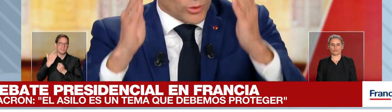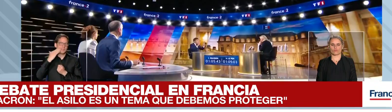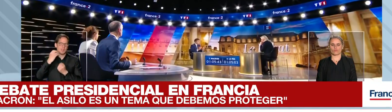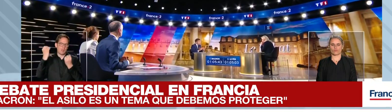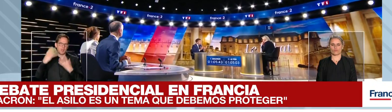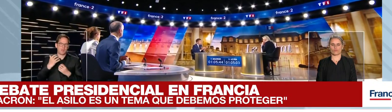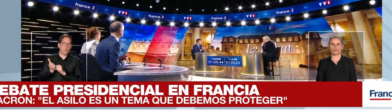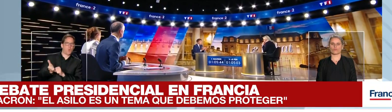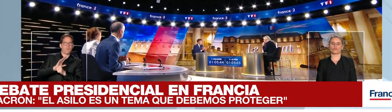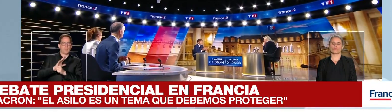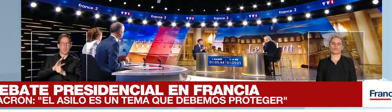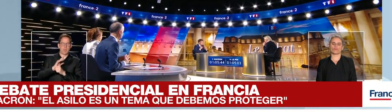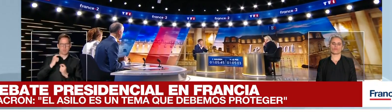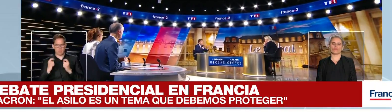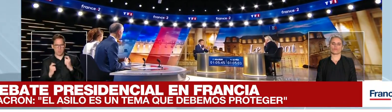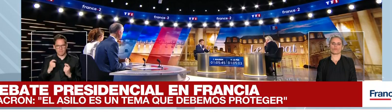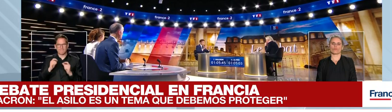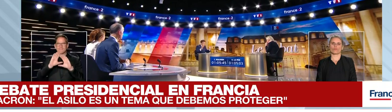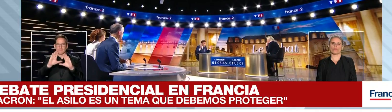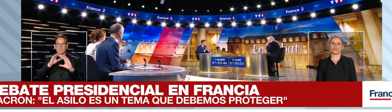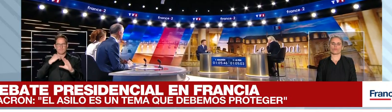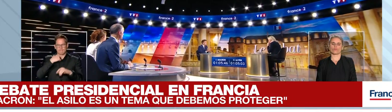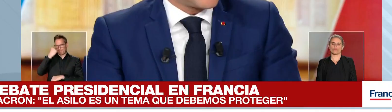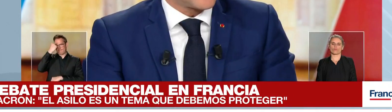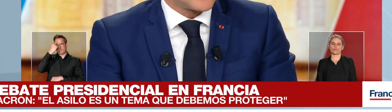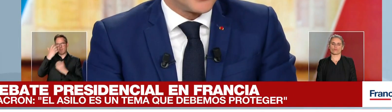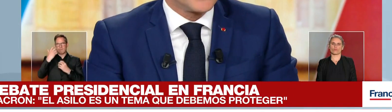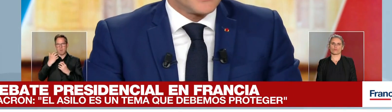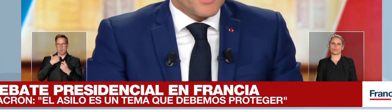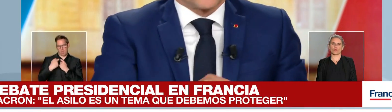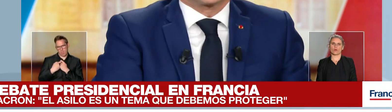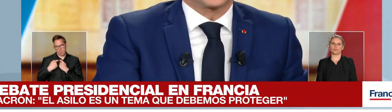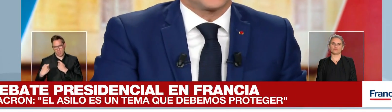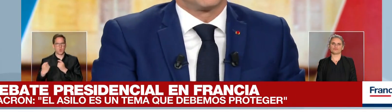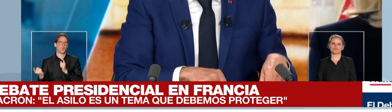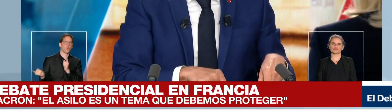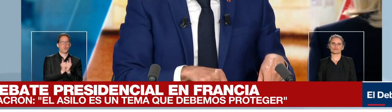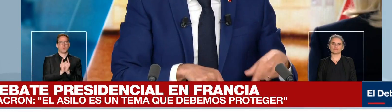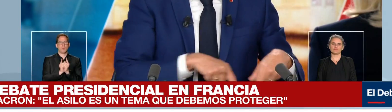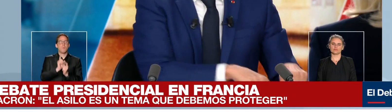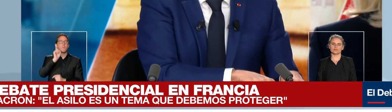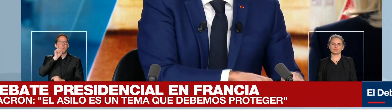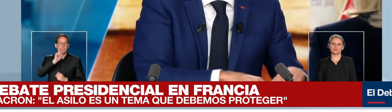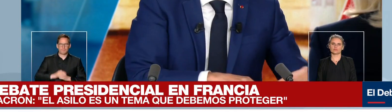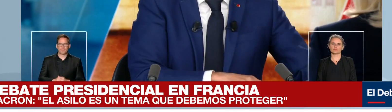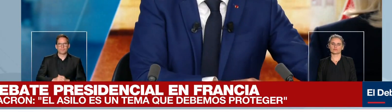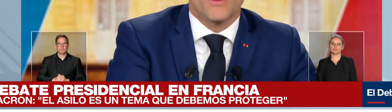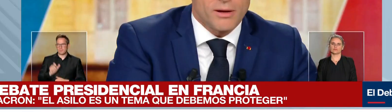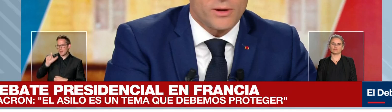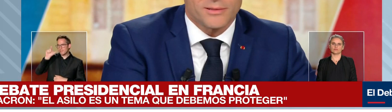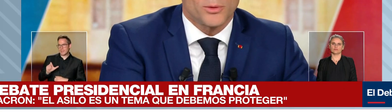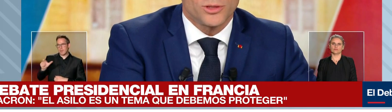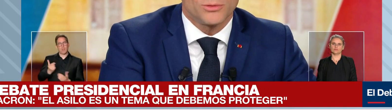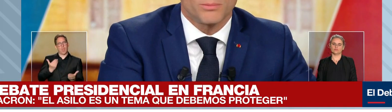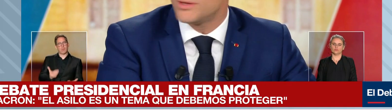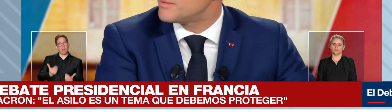COVID no nos ayudó. El Consejo de Estado hizo unas propuestas que yo quiero poder poner en obra, poder reducir estos tiempos, porque